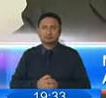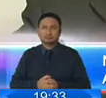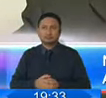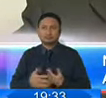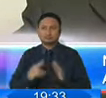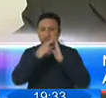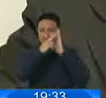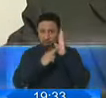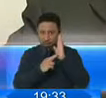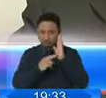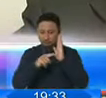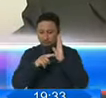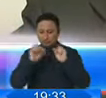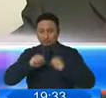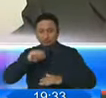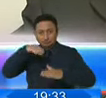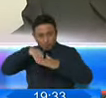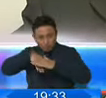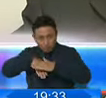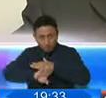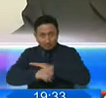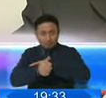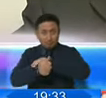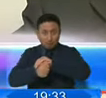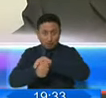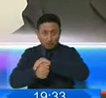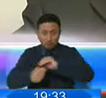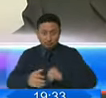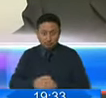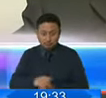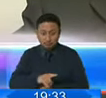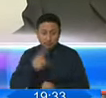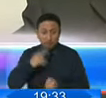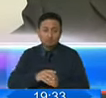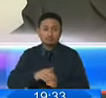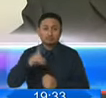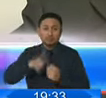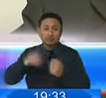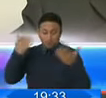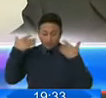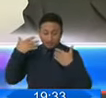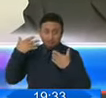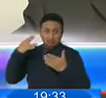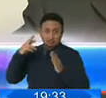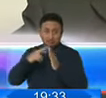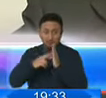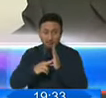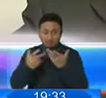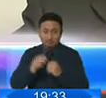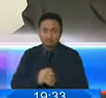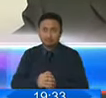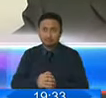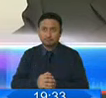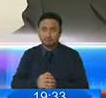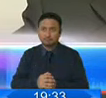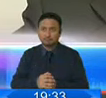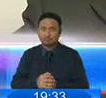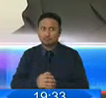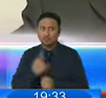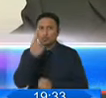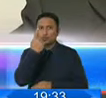necesitan para ingresar en los aeropuertos de Quito y Guayaquil son colas enormes de dos horas, una